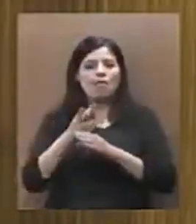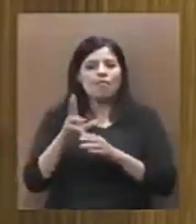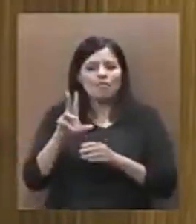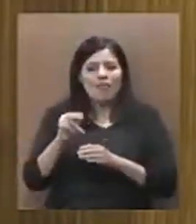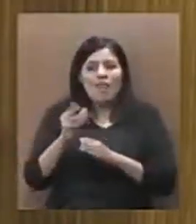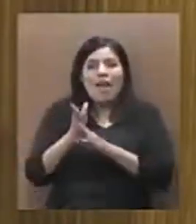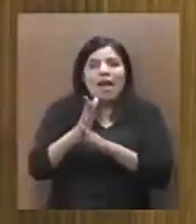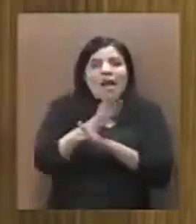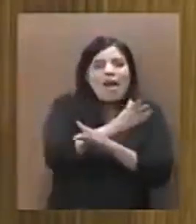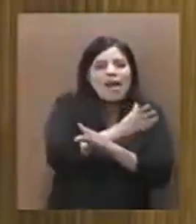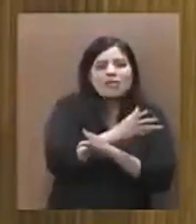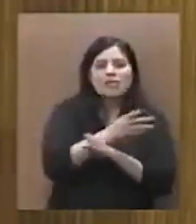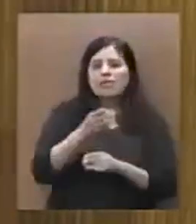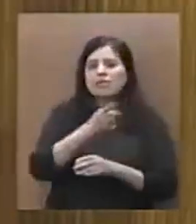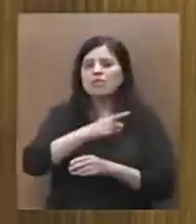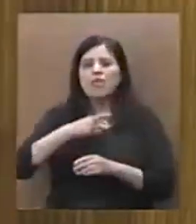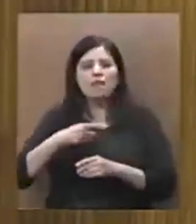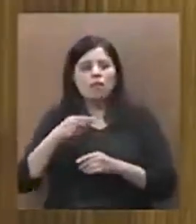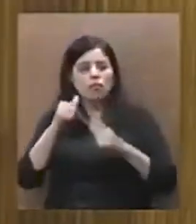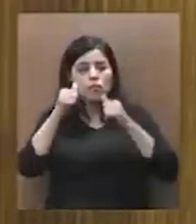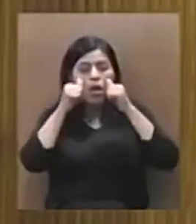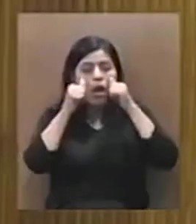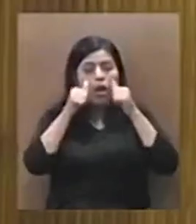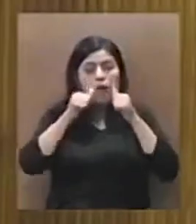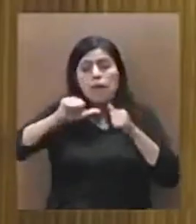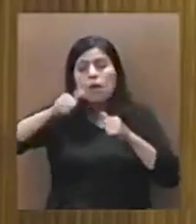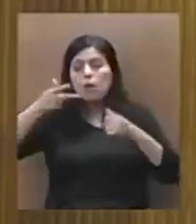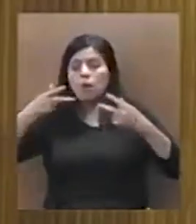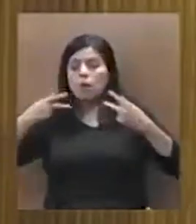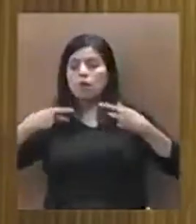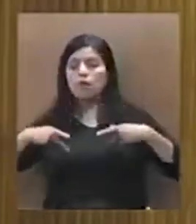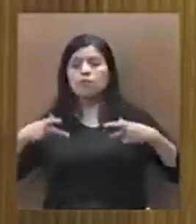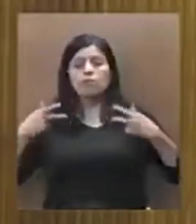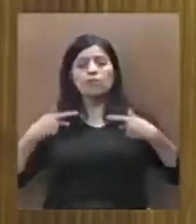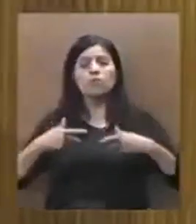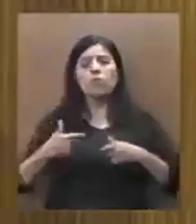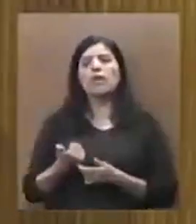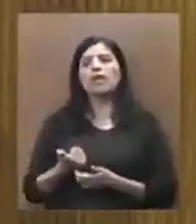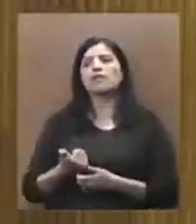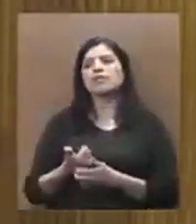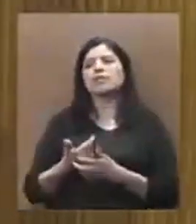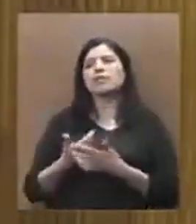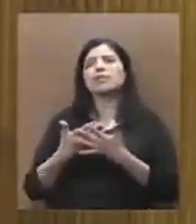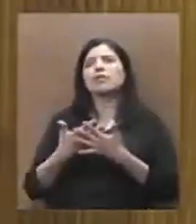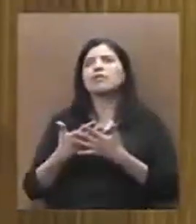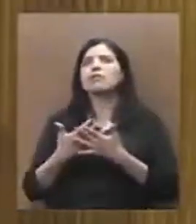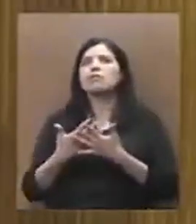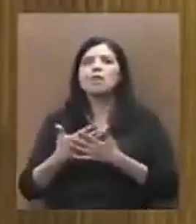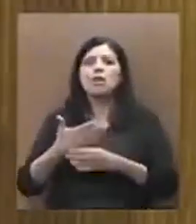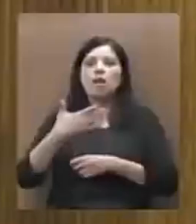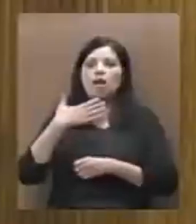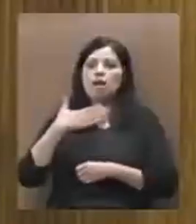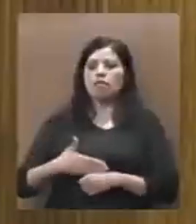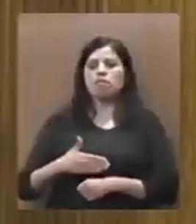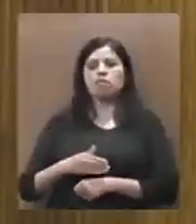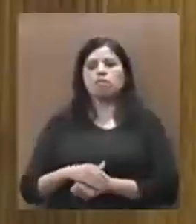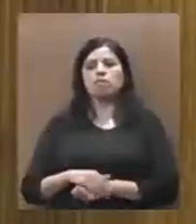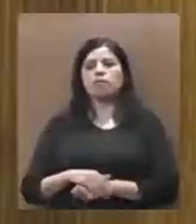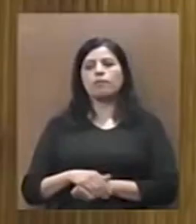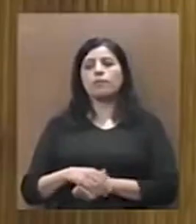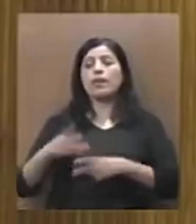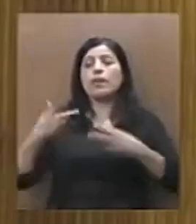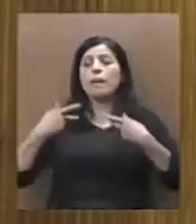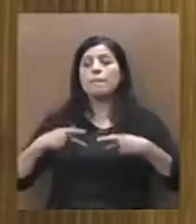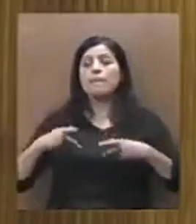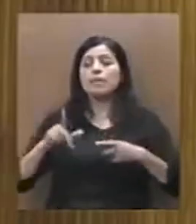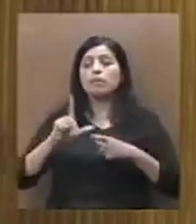eso habría que considerar todos los demás casos de ciudadanas y ciudadanos que están ante el anhelo de justicia de